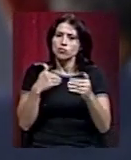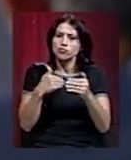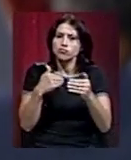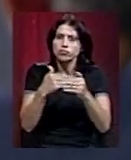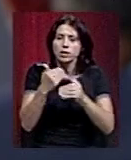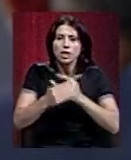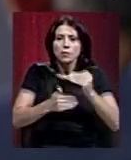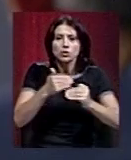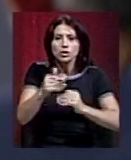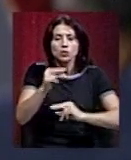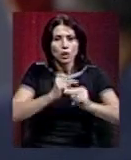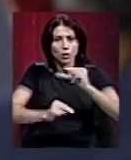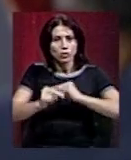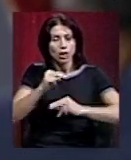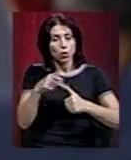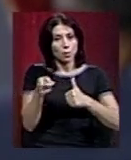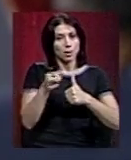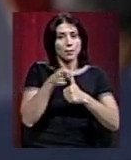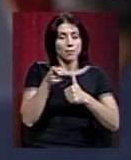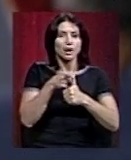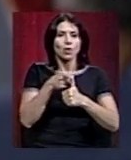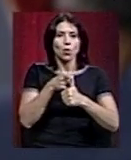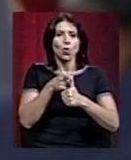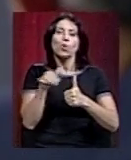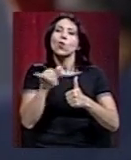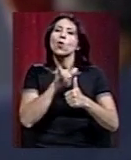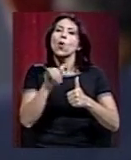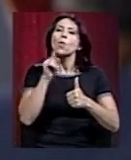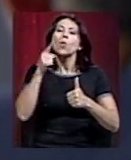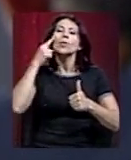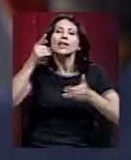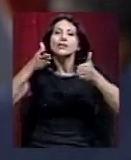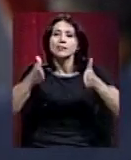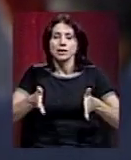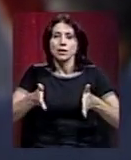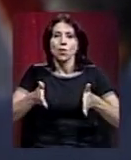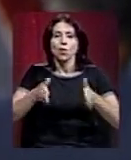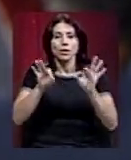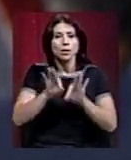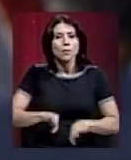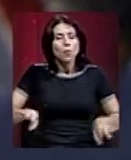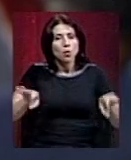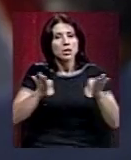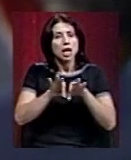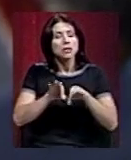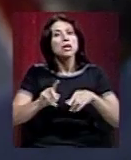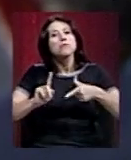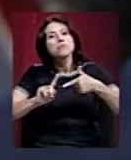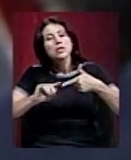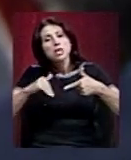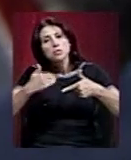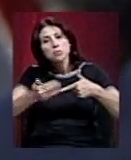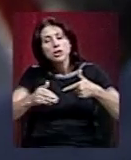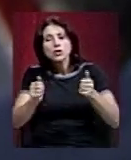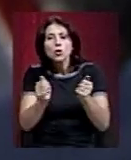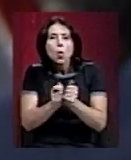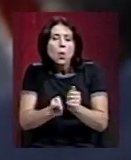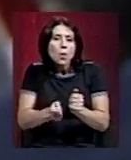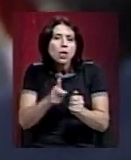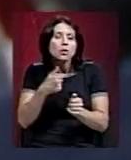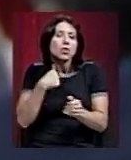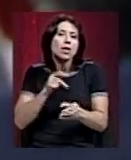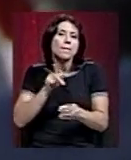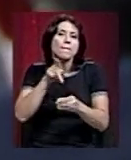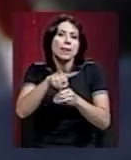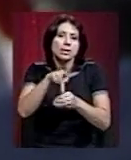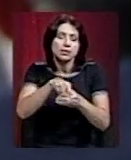proceso negociador. Primero, diría yo, como un testigo importante y después con alguna dosis de actuación